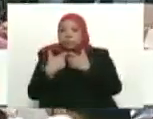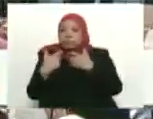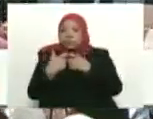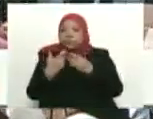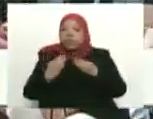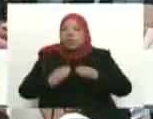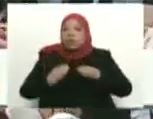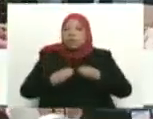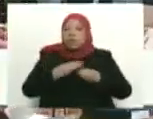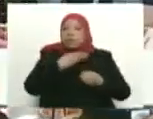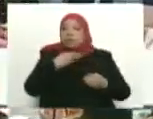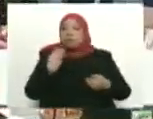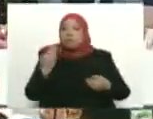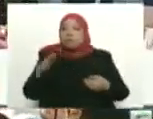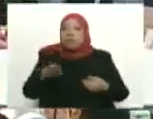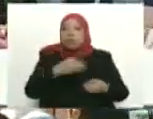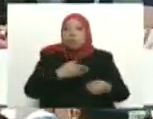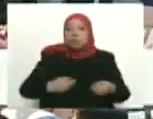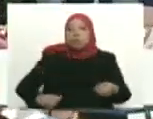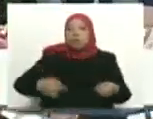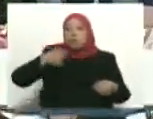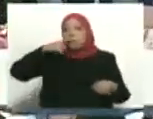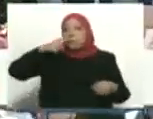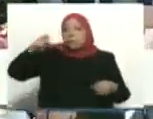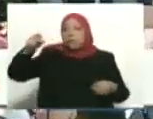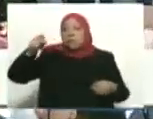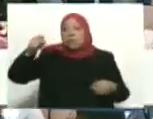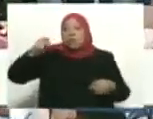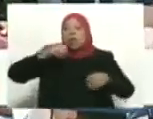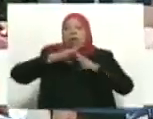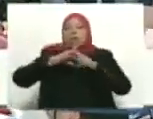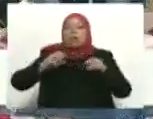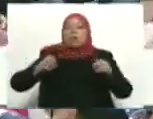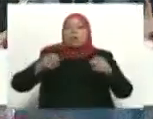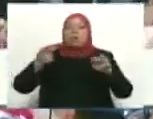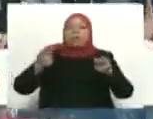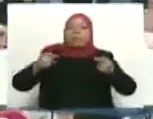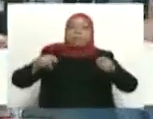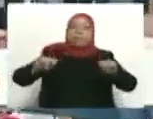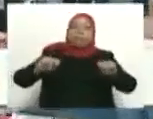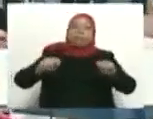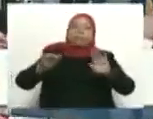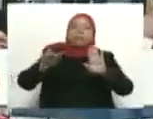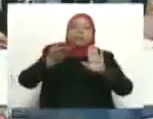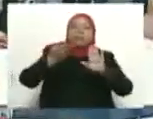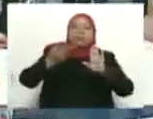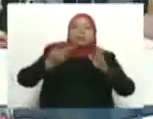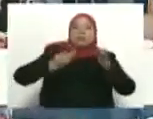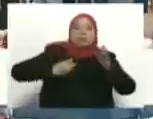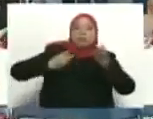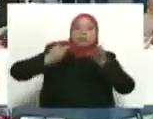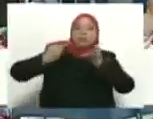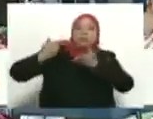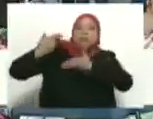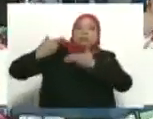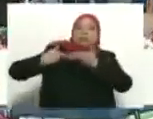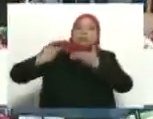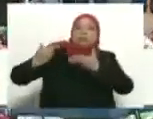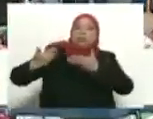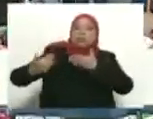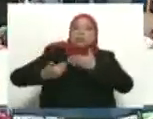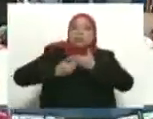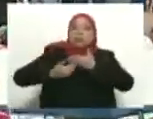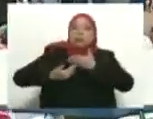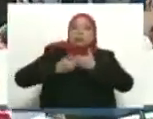la vida del presidente Nicolás Maduro, todas esas sanciones, bloqueos, persecuciones,